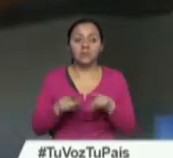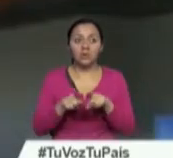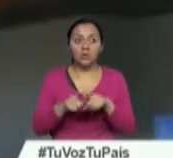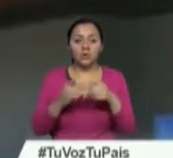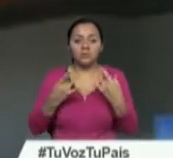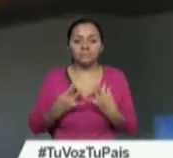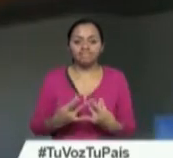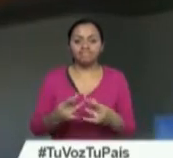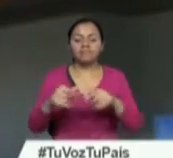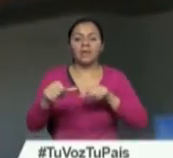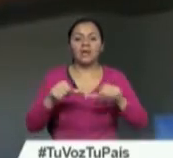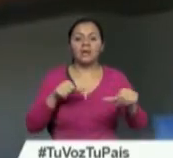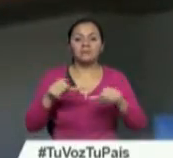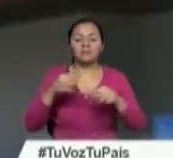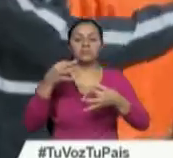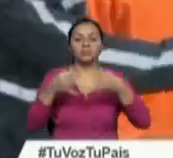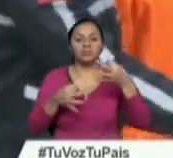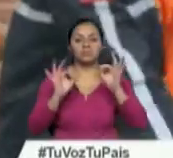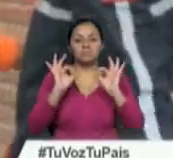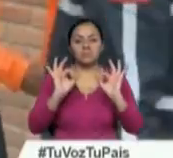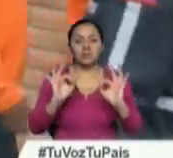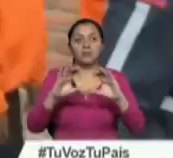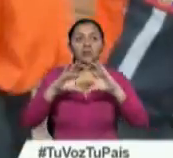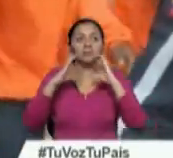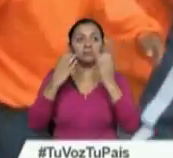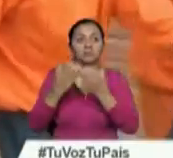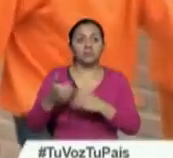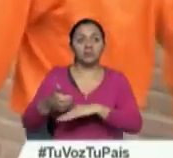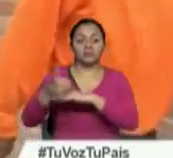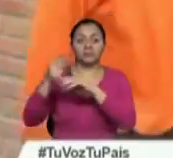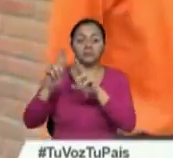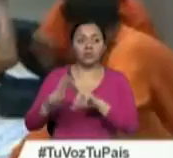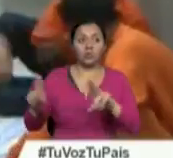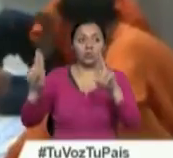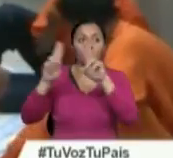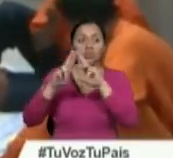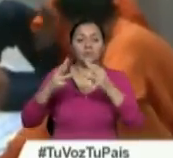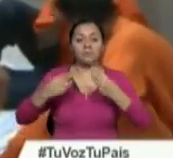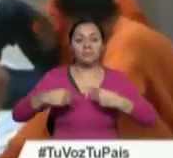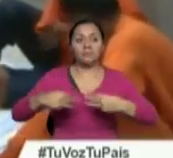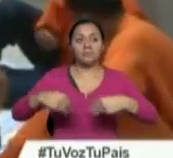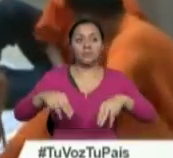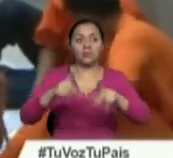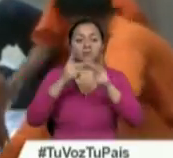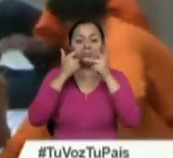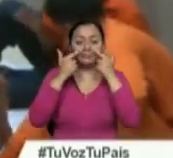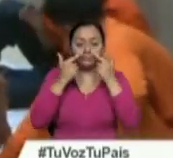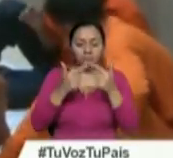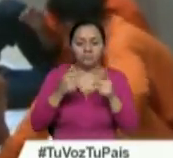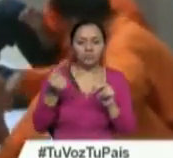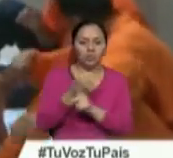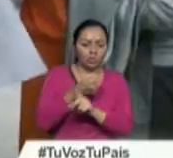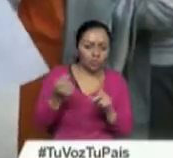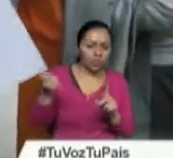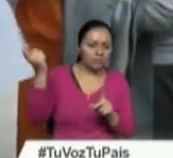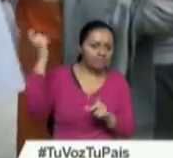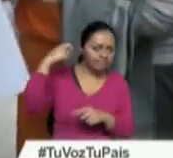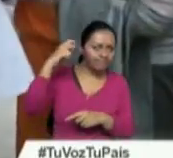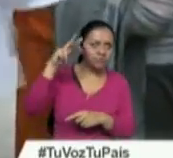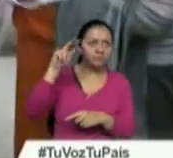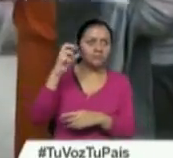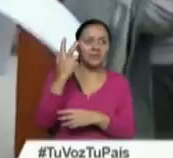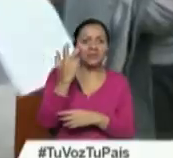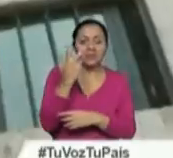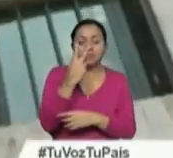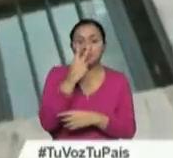en la administración de justicia. El comité celebró el establecimiento del Mecanismo Nacional de Prevención de la Tortura. En 2013, se destacó